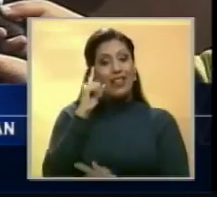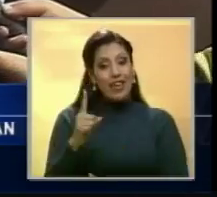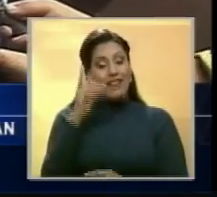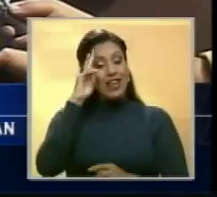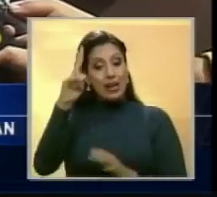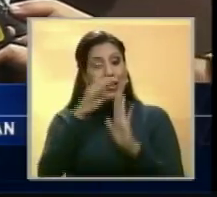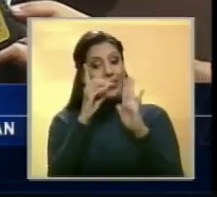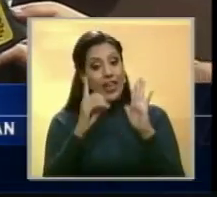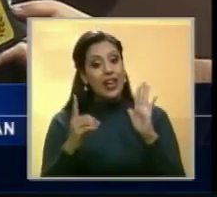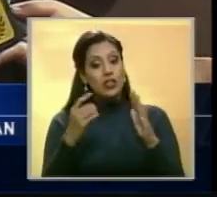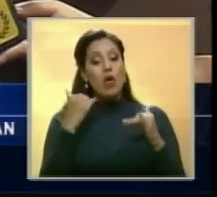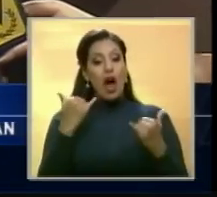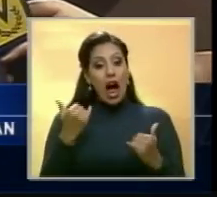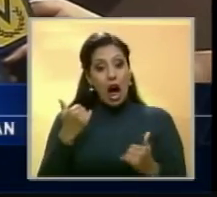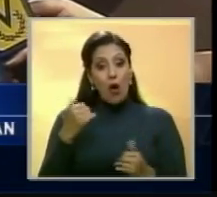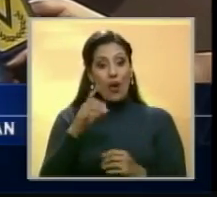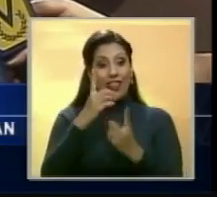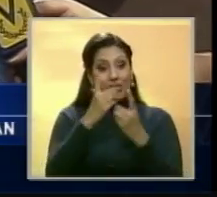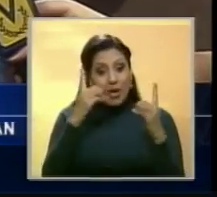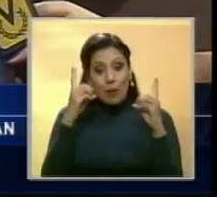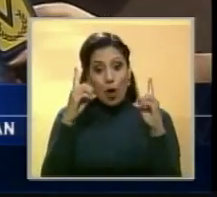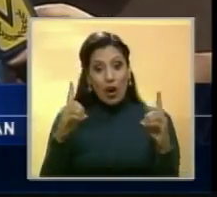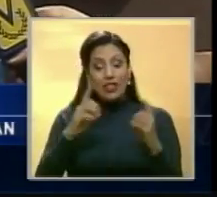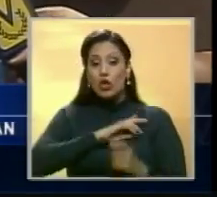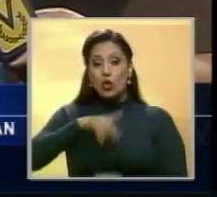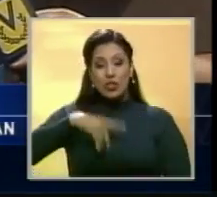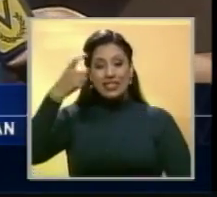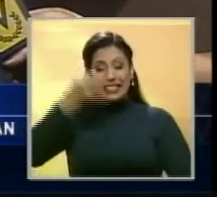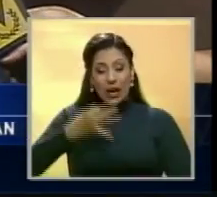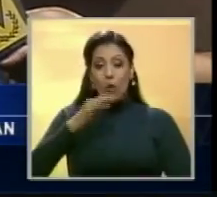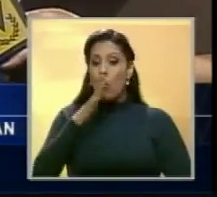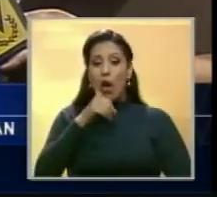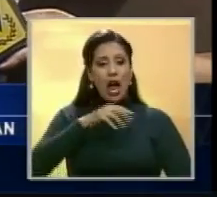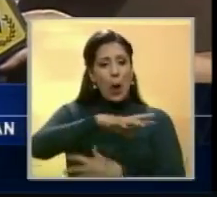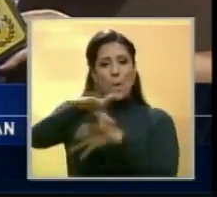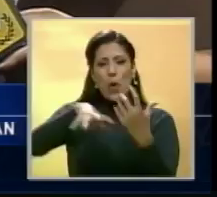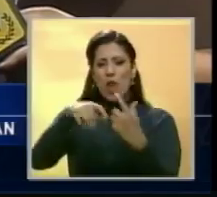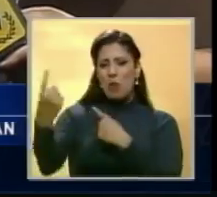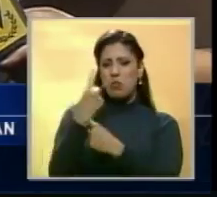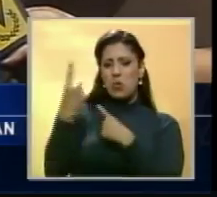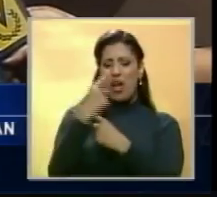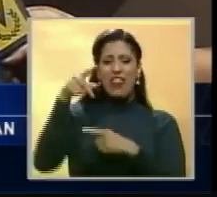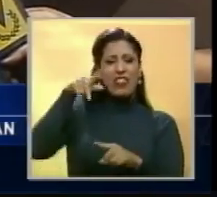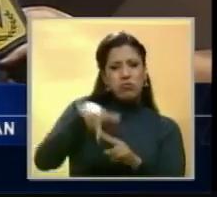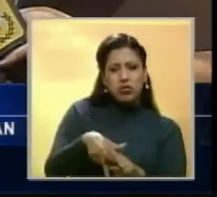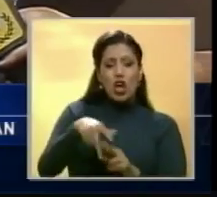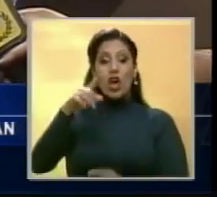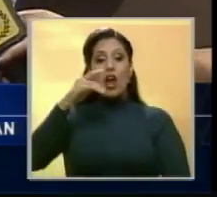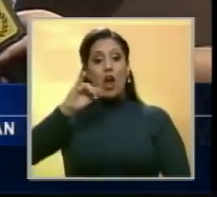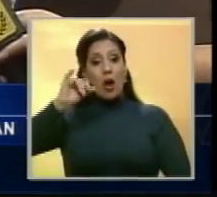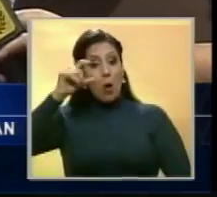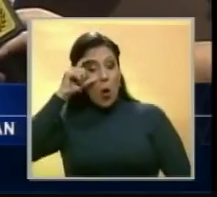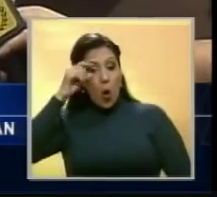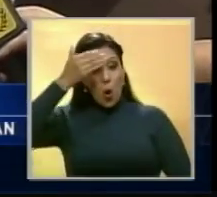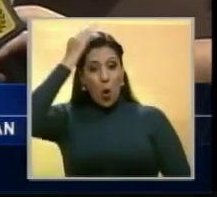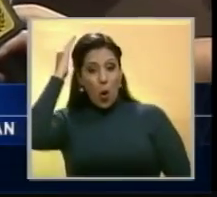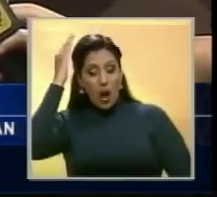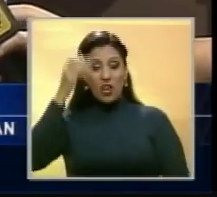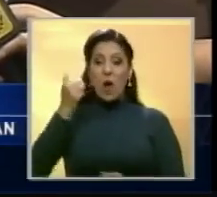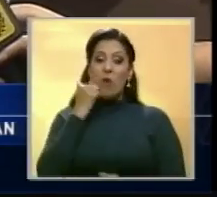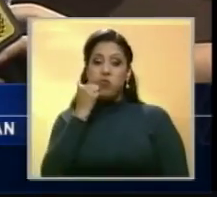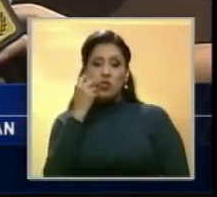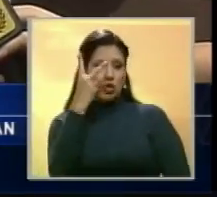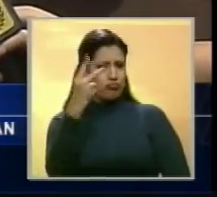derechos. En la democracia y en un país convencido de ella, no hay dictador que valga, no hay un Jorge Rodríguez arbitrario que